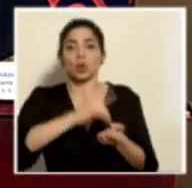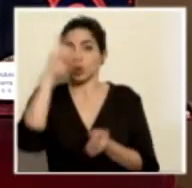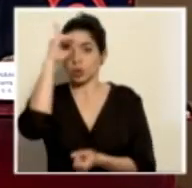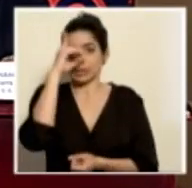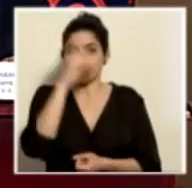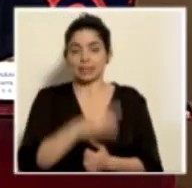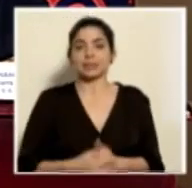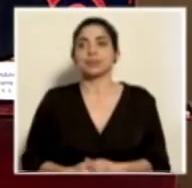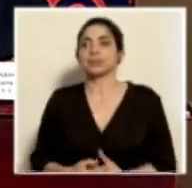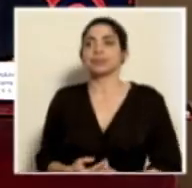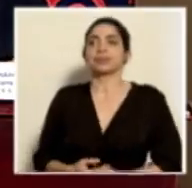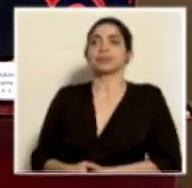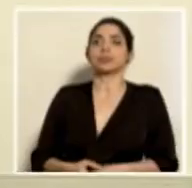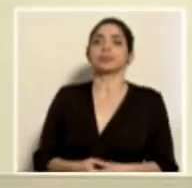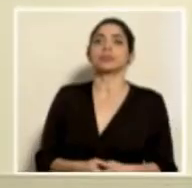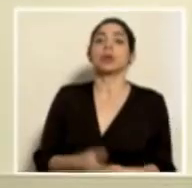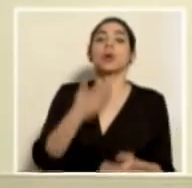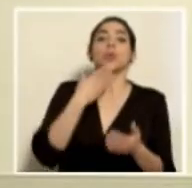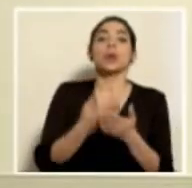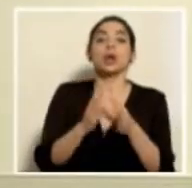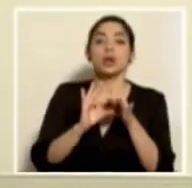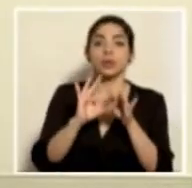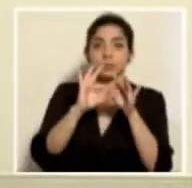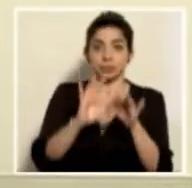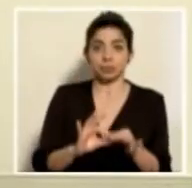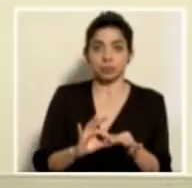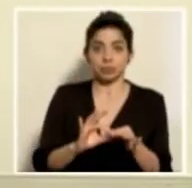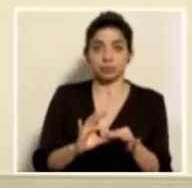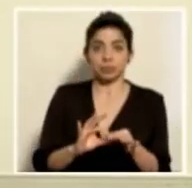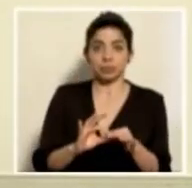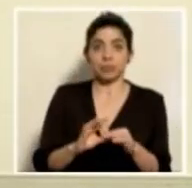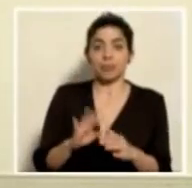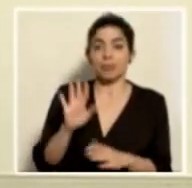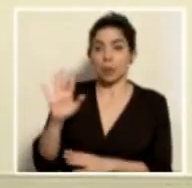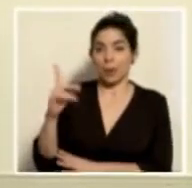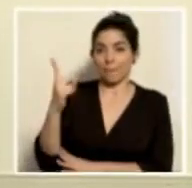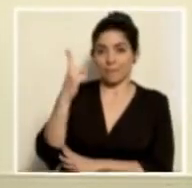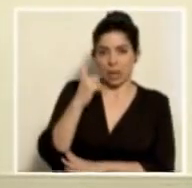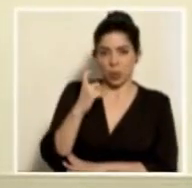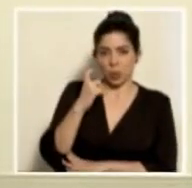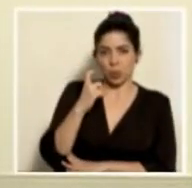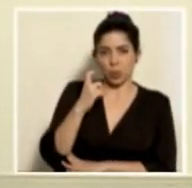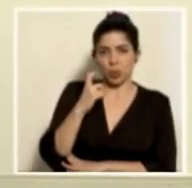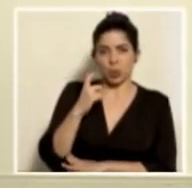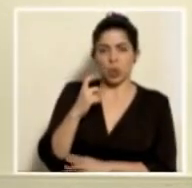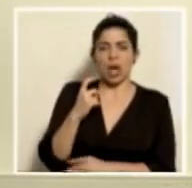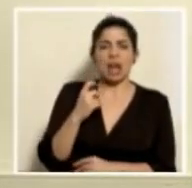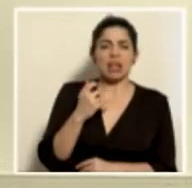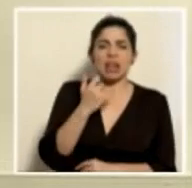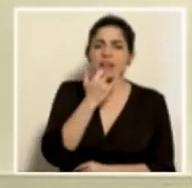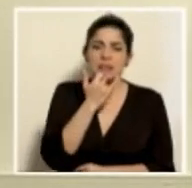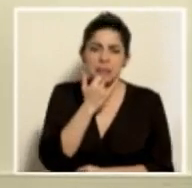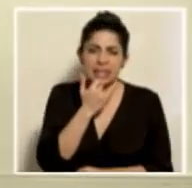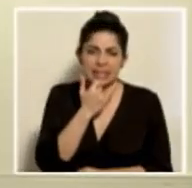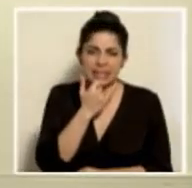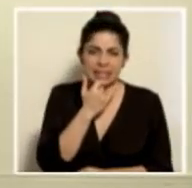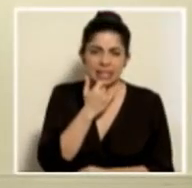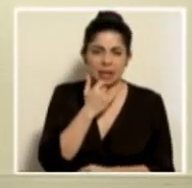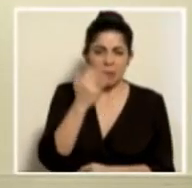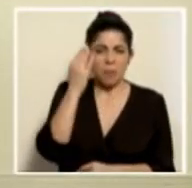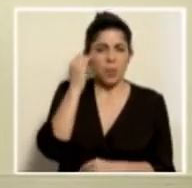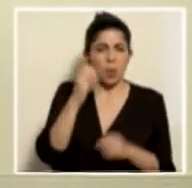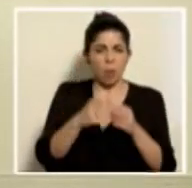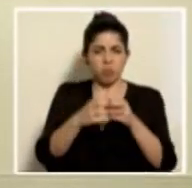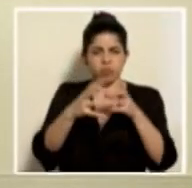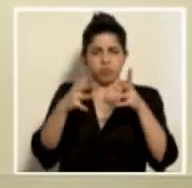Salas. Bueno, con respecto a la pregunta de qué es lo que ha estado ocurriendo para esta elevación tan